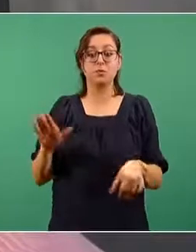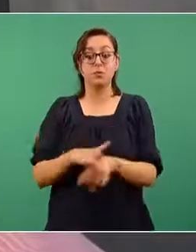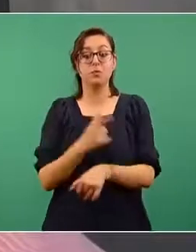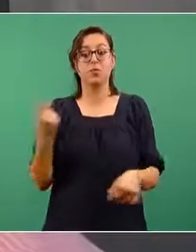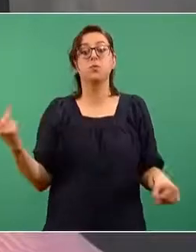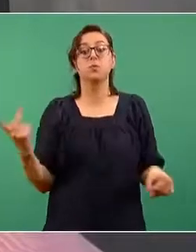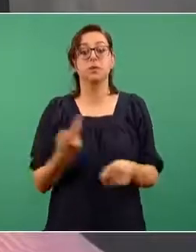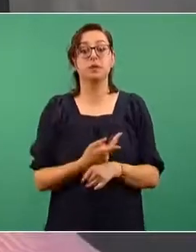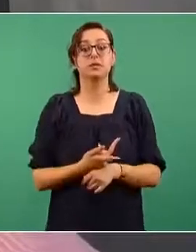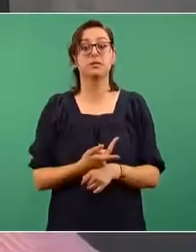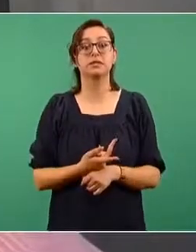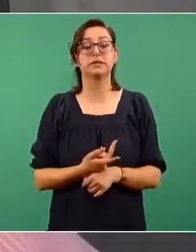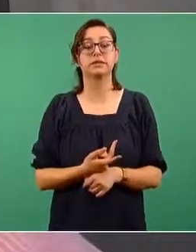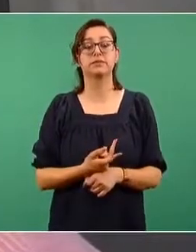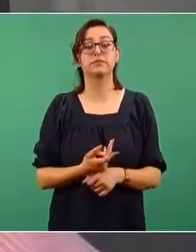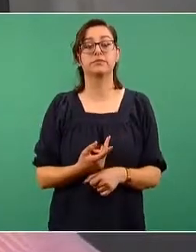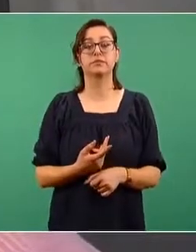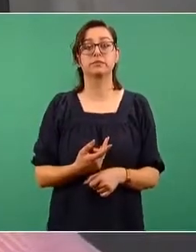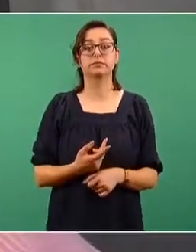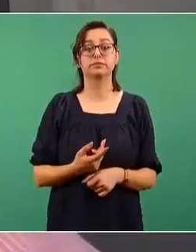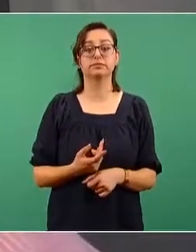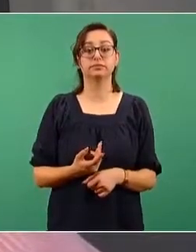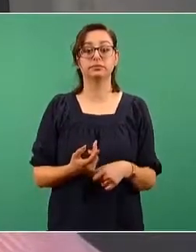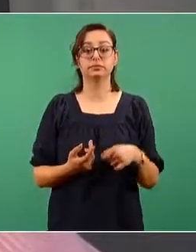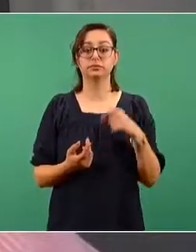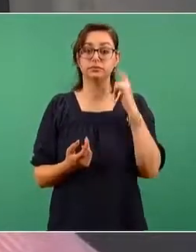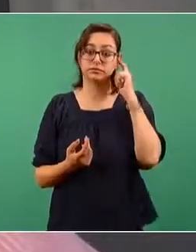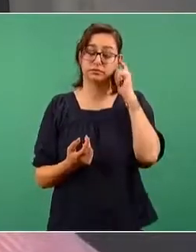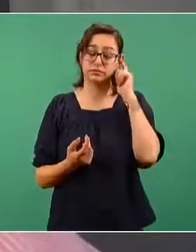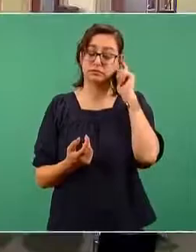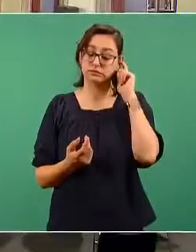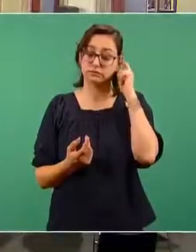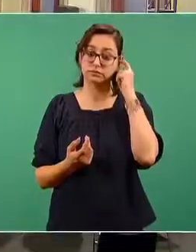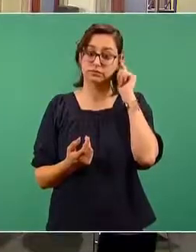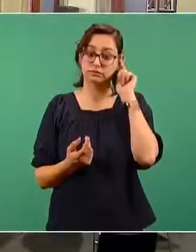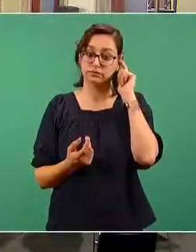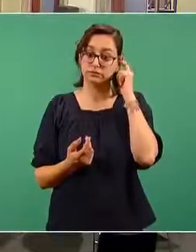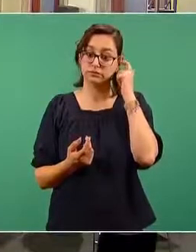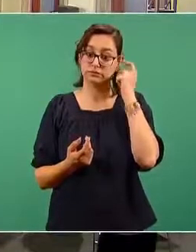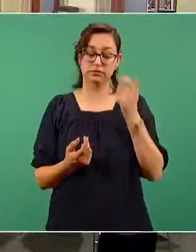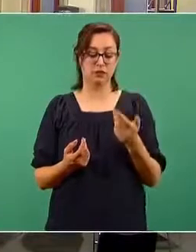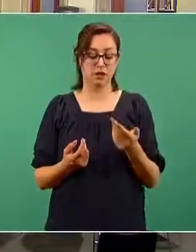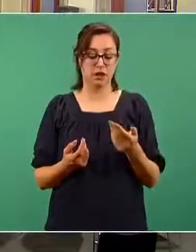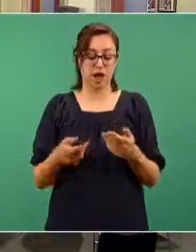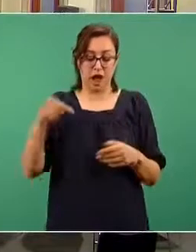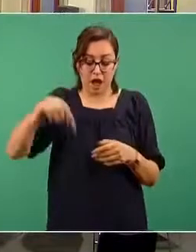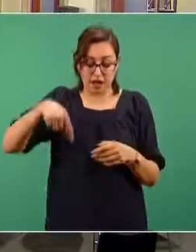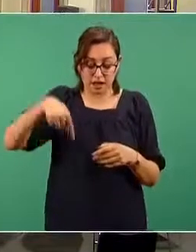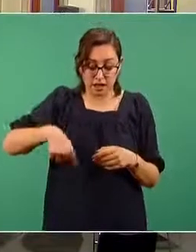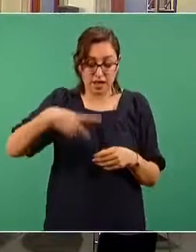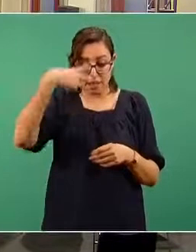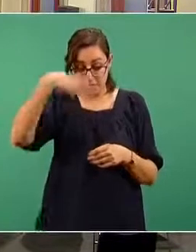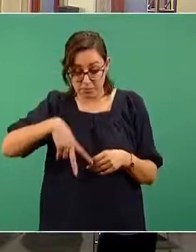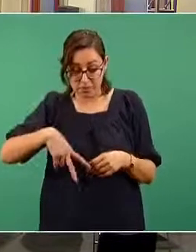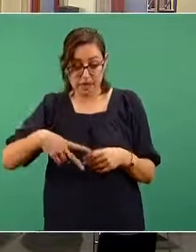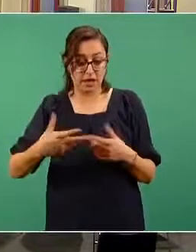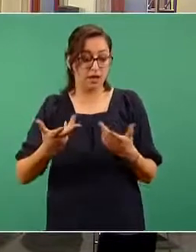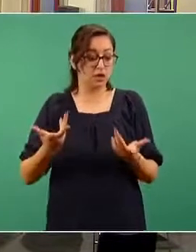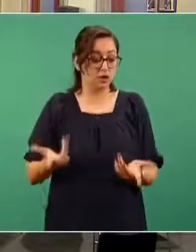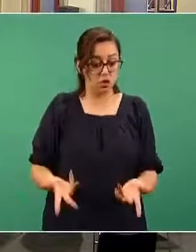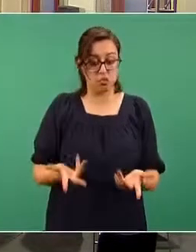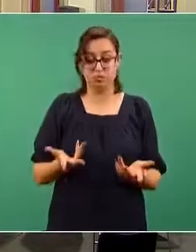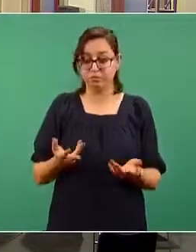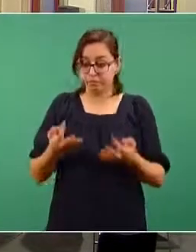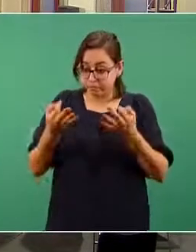las realidades es que las oportunidades de insertarse en la comunidad científica en términos laborales no